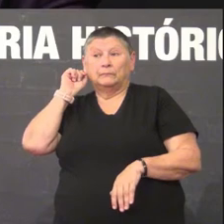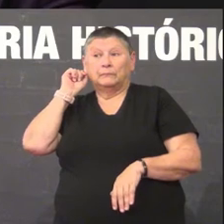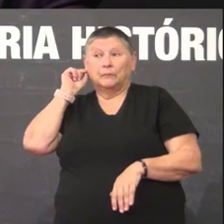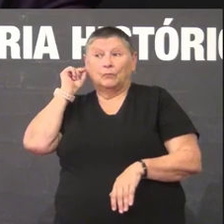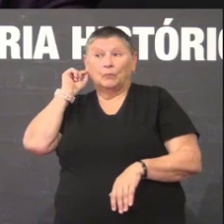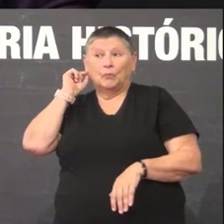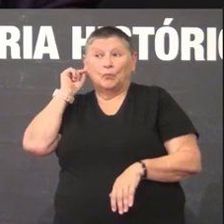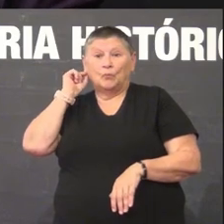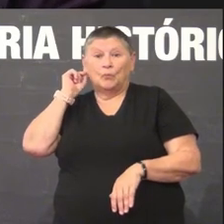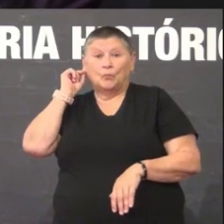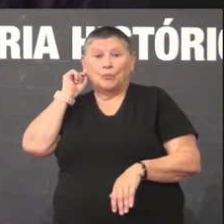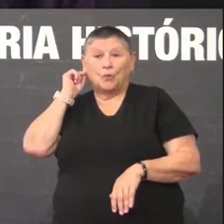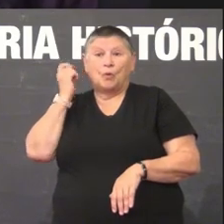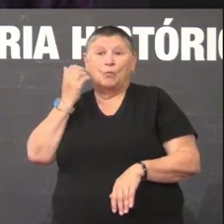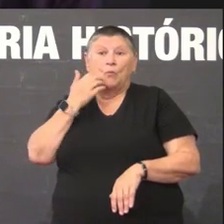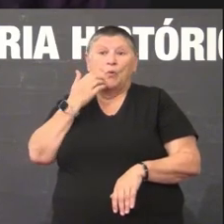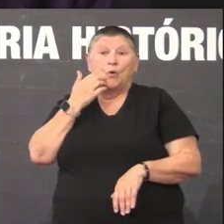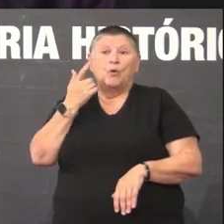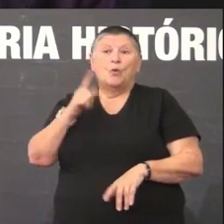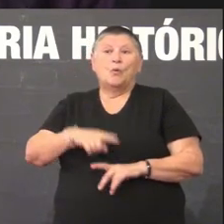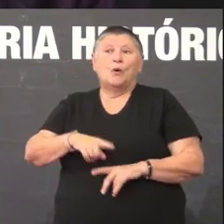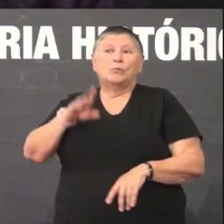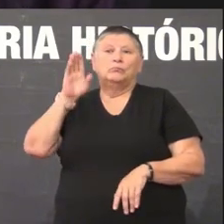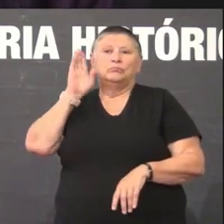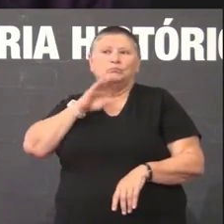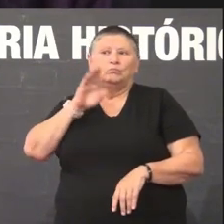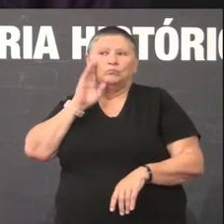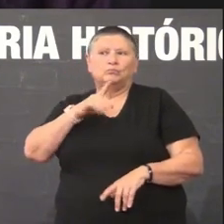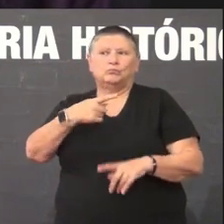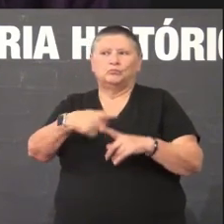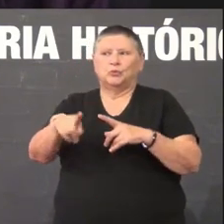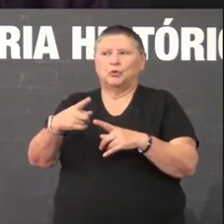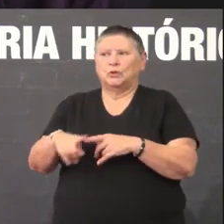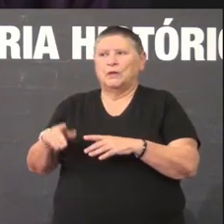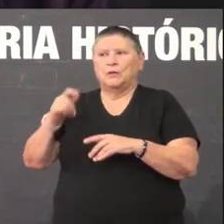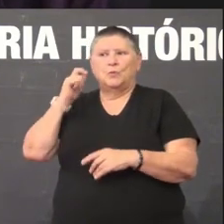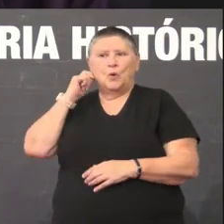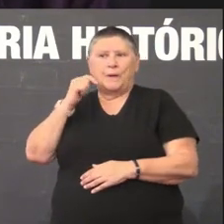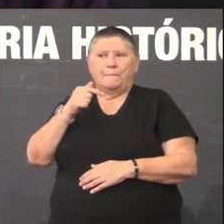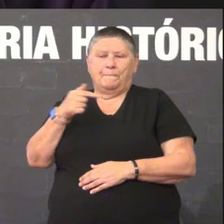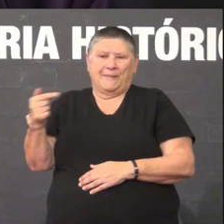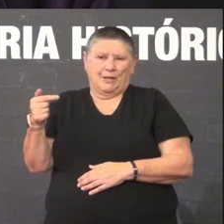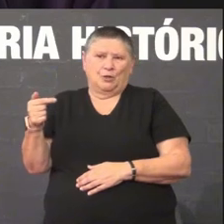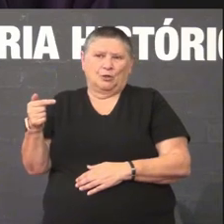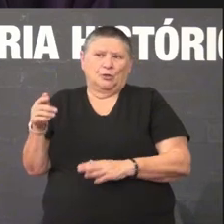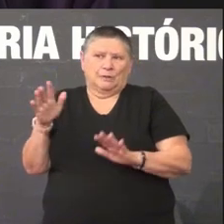una moral, o más o menos corrupta, o más o menos, bueno, corrupta no, más o menos delincuente,